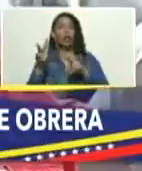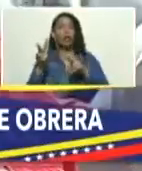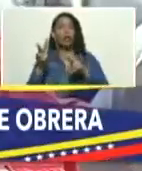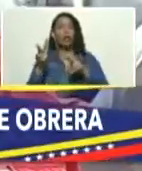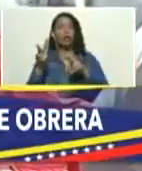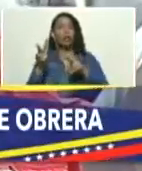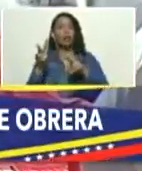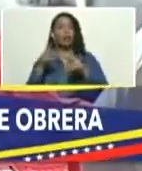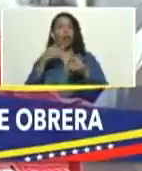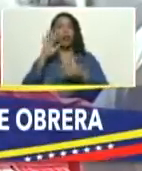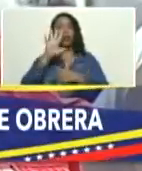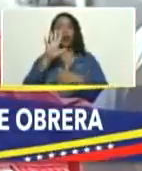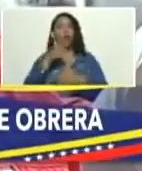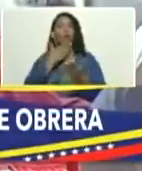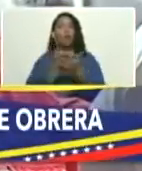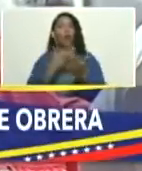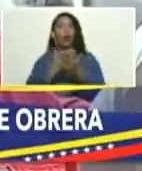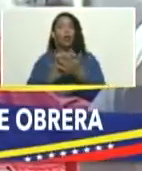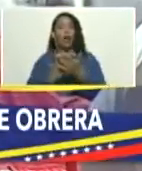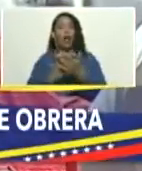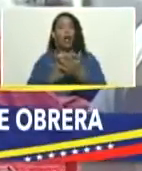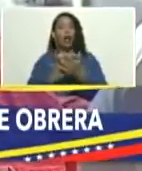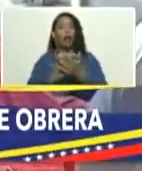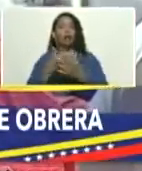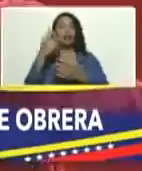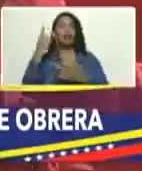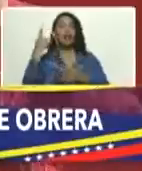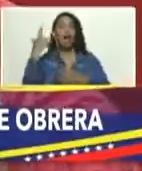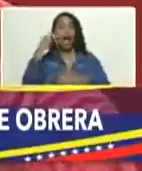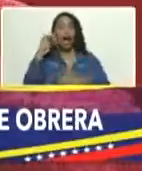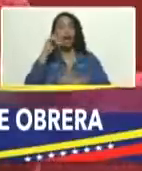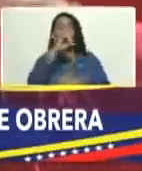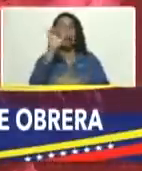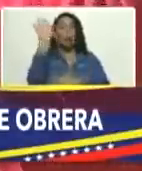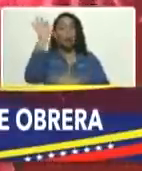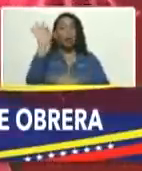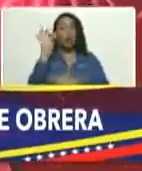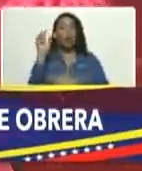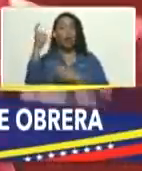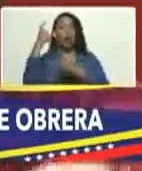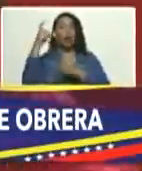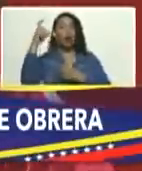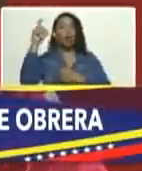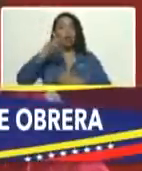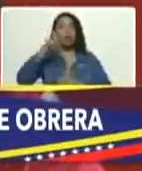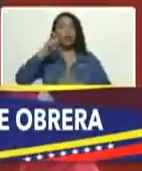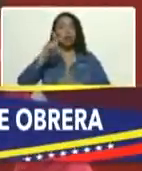de propuestas distintas para que el complejo tenga 100% su gas que necesita.